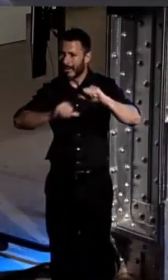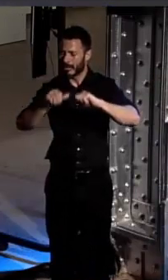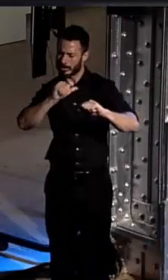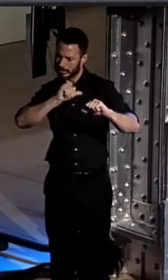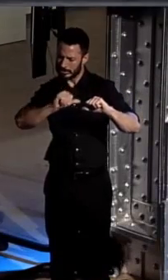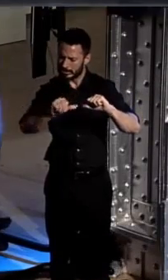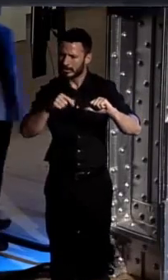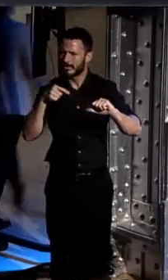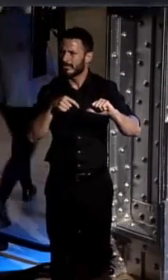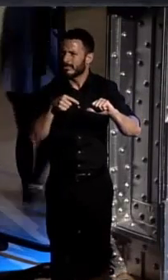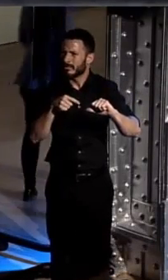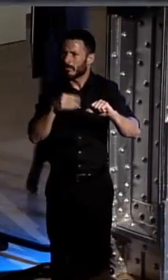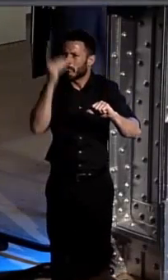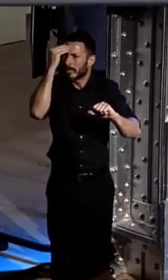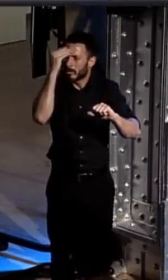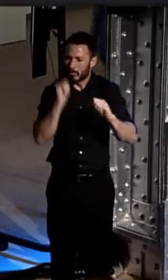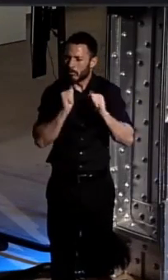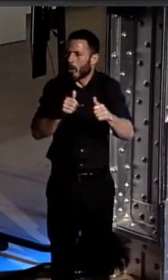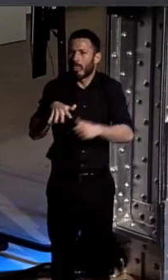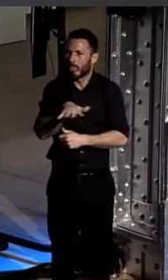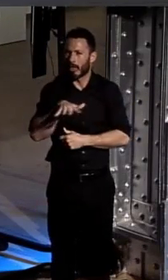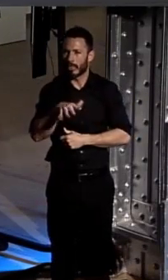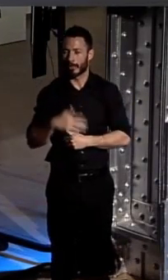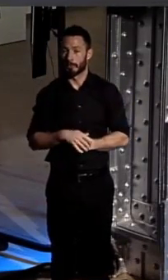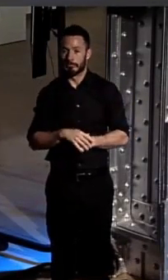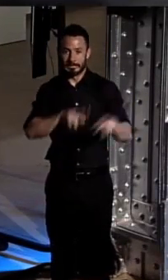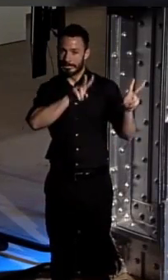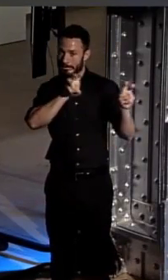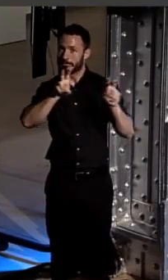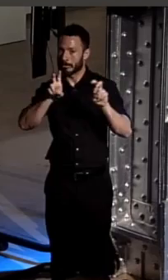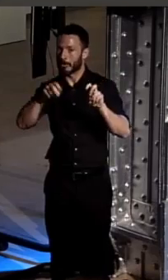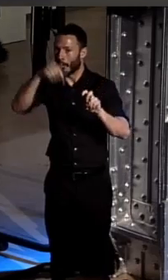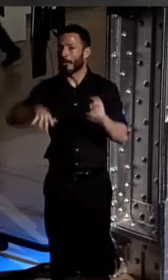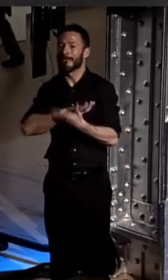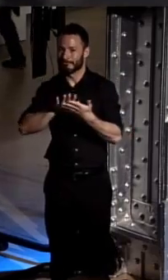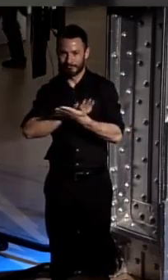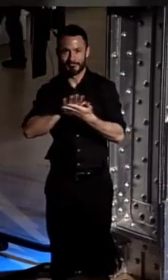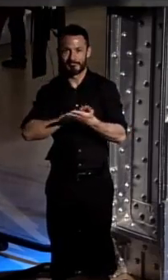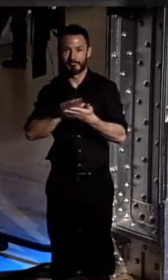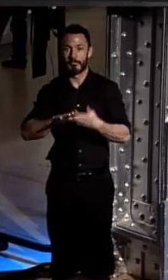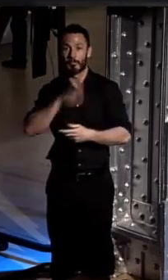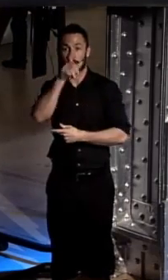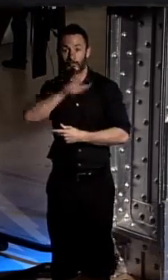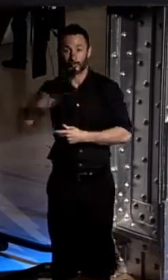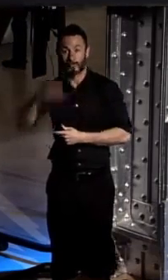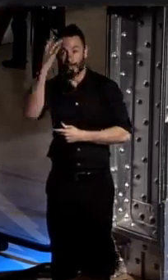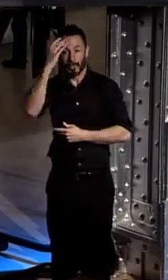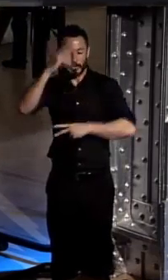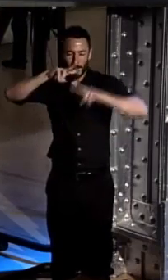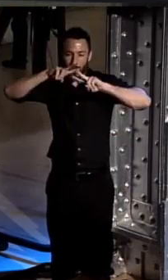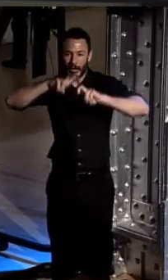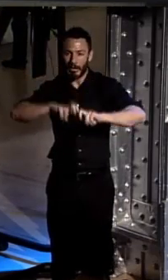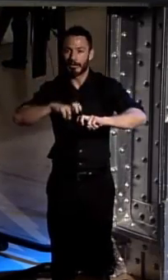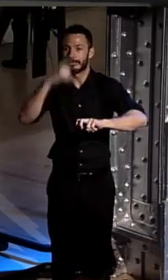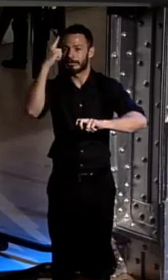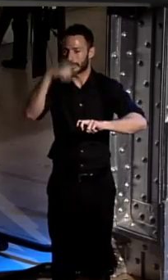preguntaba ¿dónde se genera el pensamiento? Bueno, de todo eso vamos a hablar hoy, porque los que han estudiado el cerebro saben que en